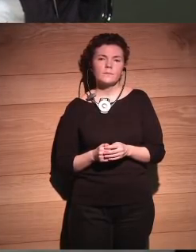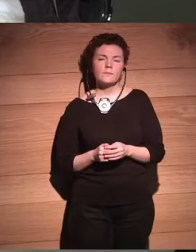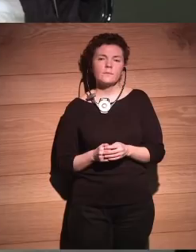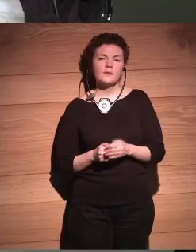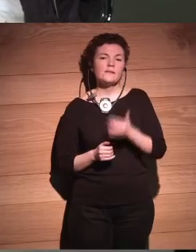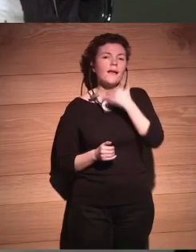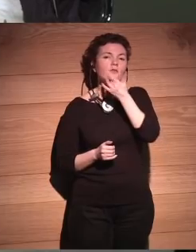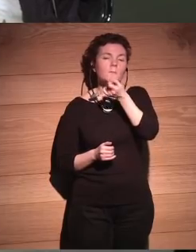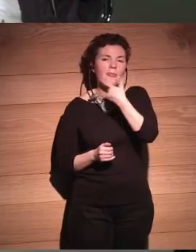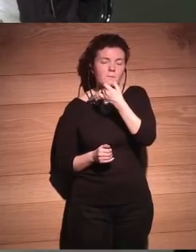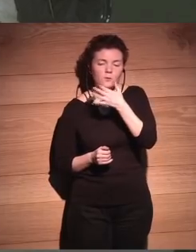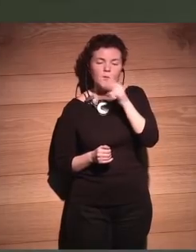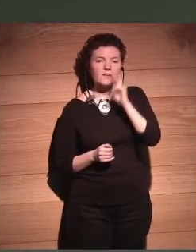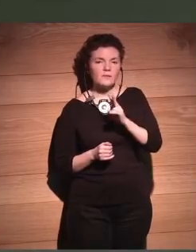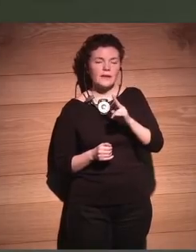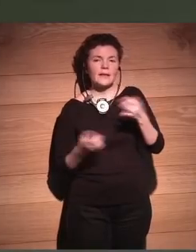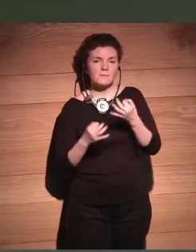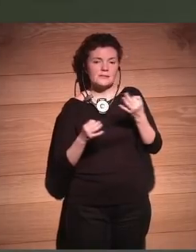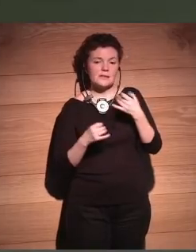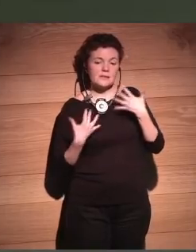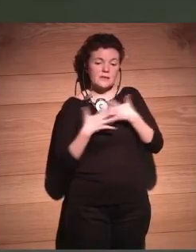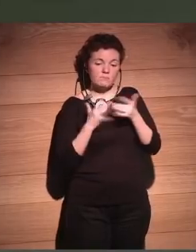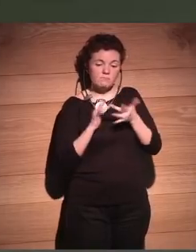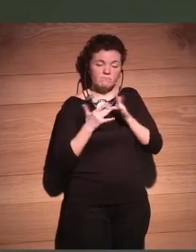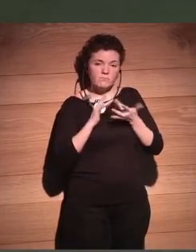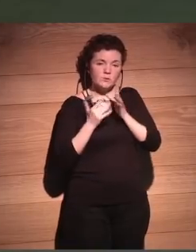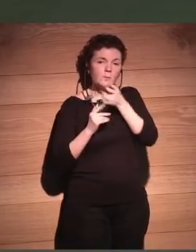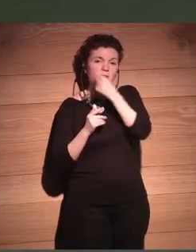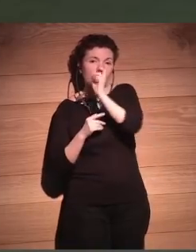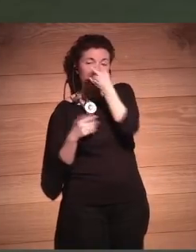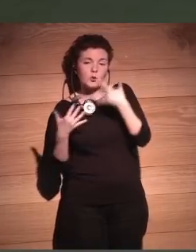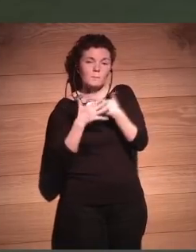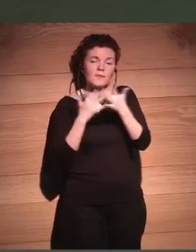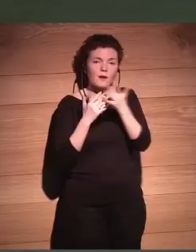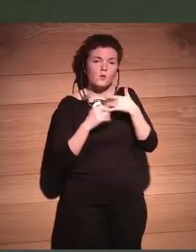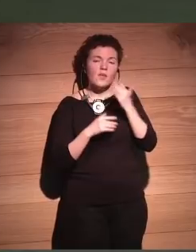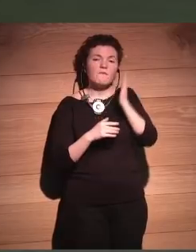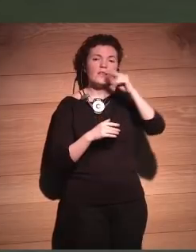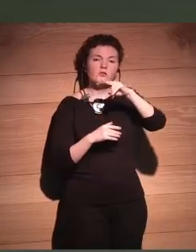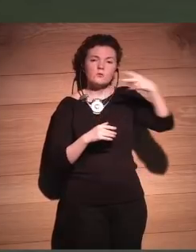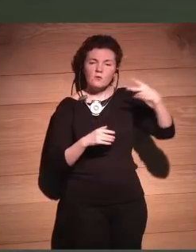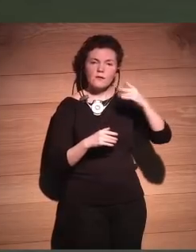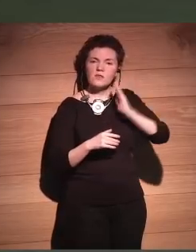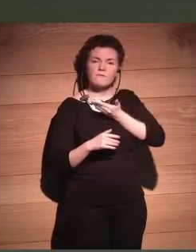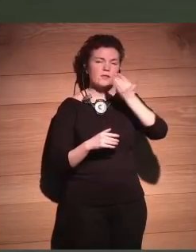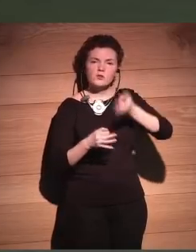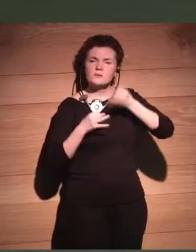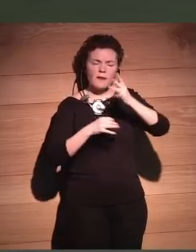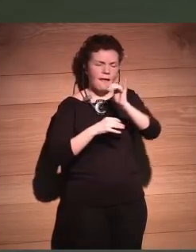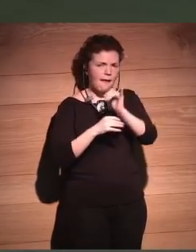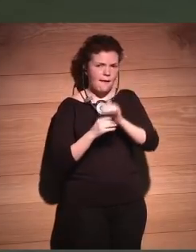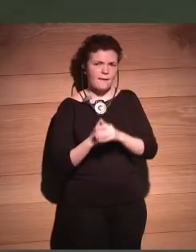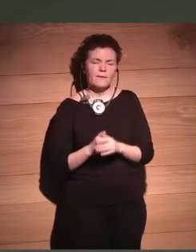si tomas cualquier medicamento, puedes ver lo que pasa si interactúa con otros fármacos y los efectos colaterales y efectos secundarios. Eso siempre está